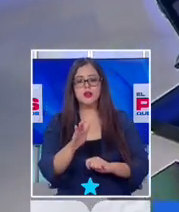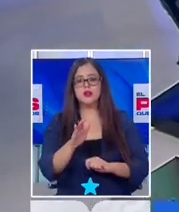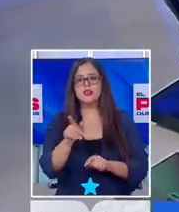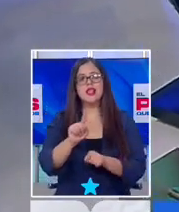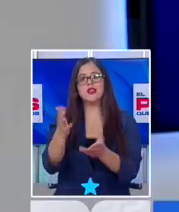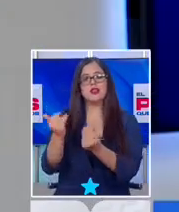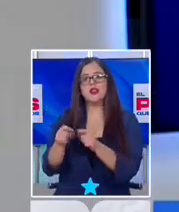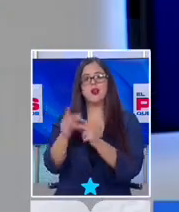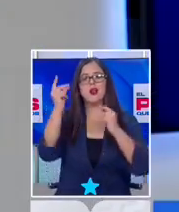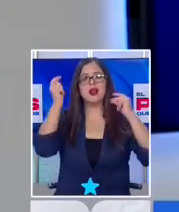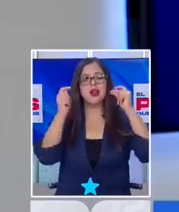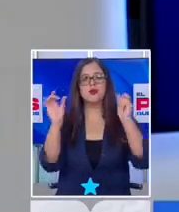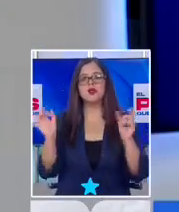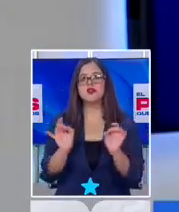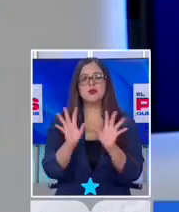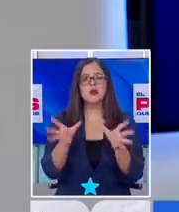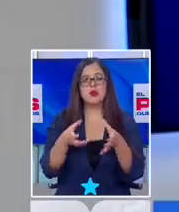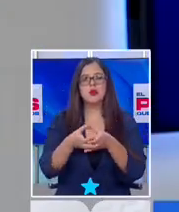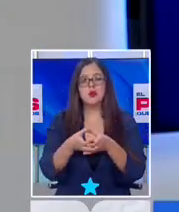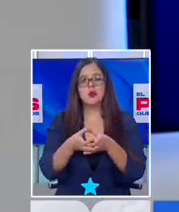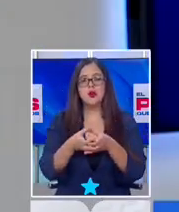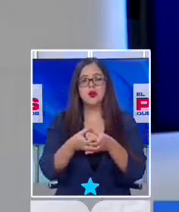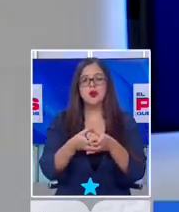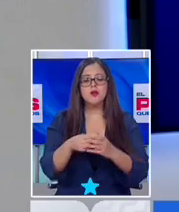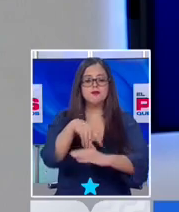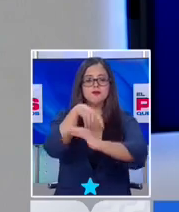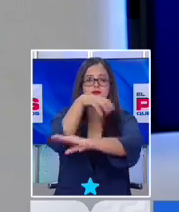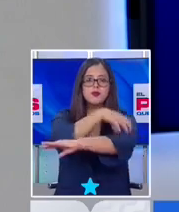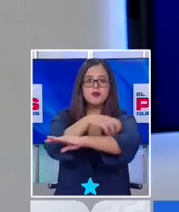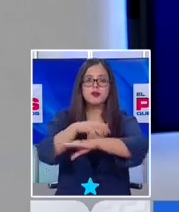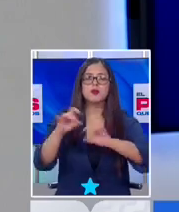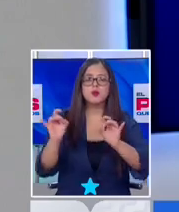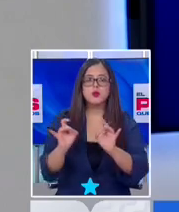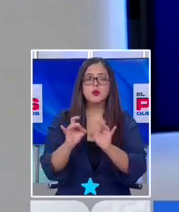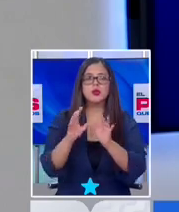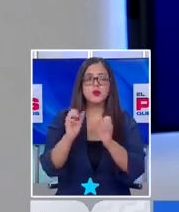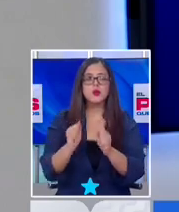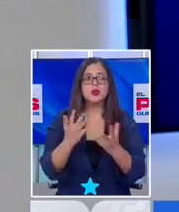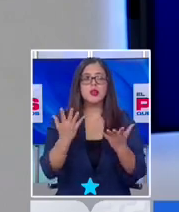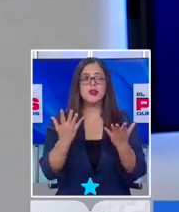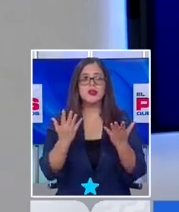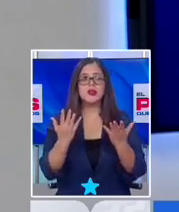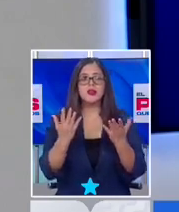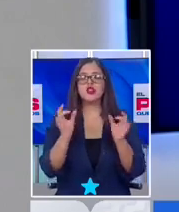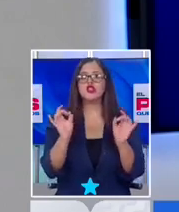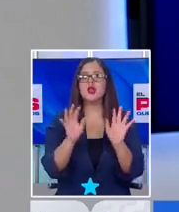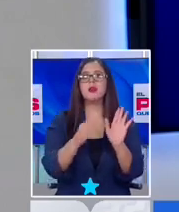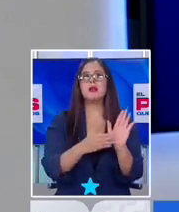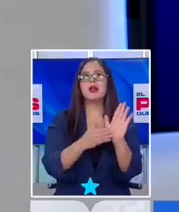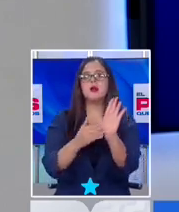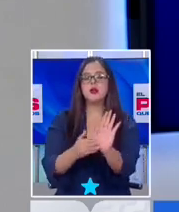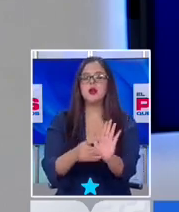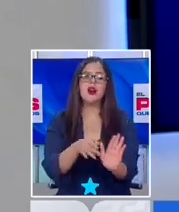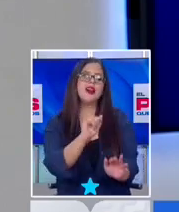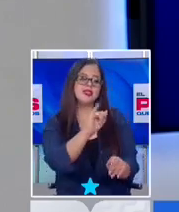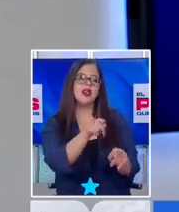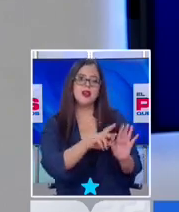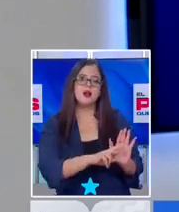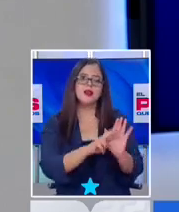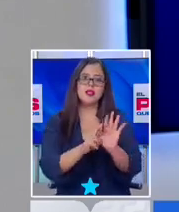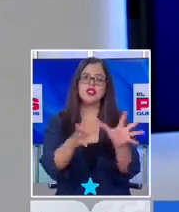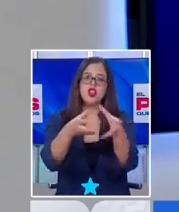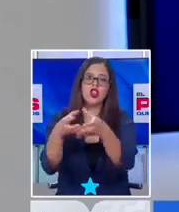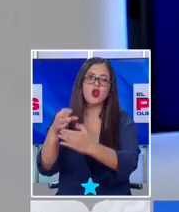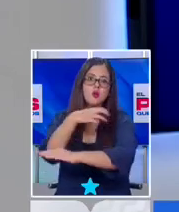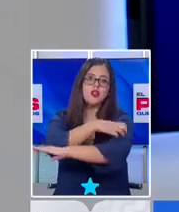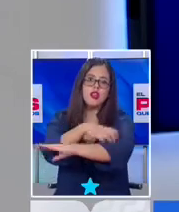tener que crear a lo mejor una cámara territorial que en la práctica puede suceder que sea casi decorativa o sólo para así está la representación de las